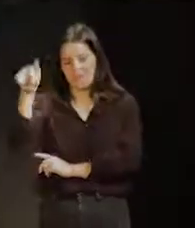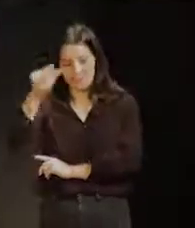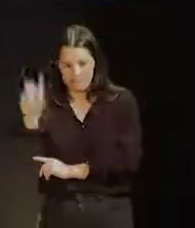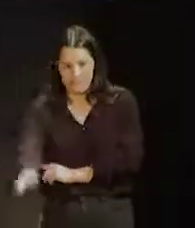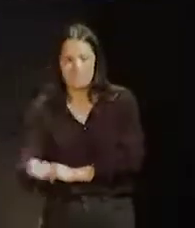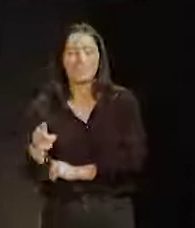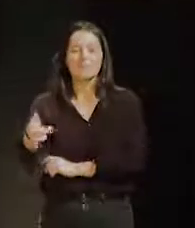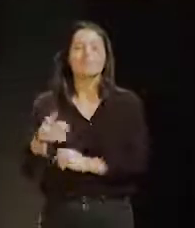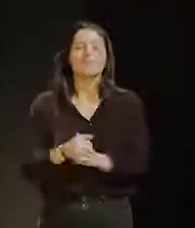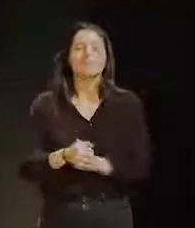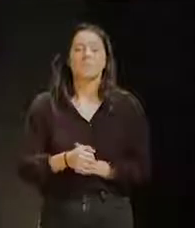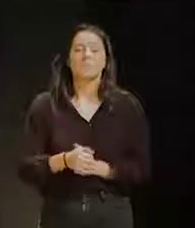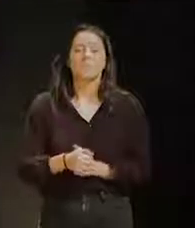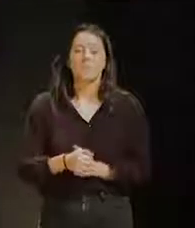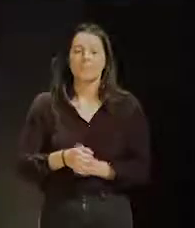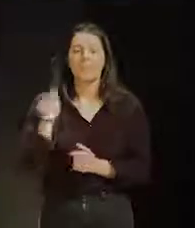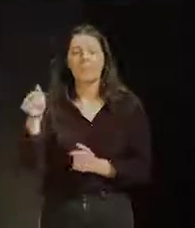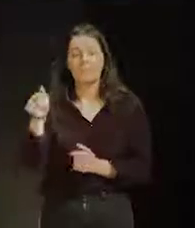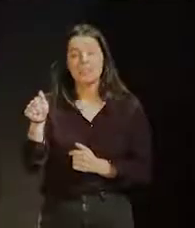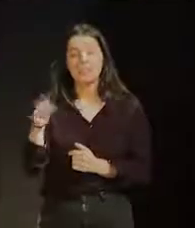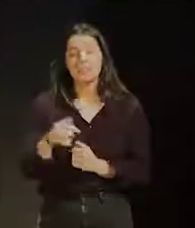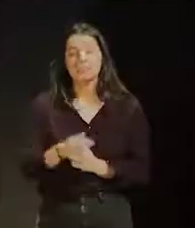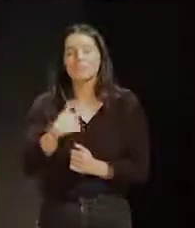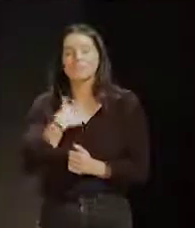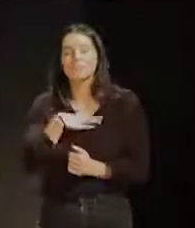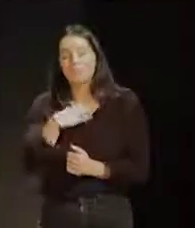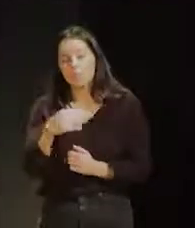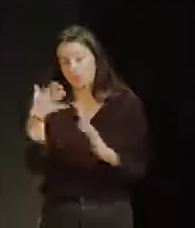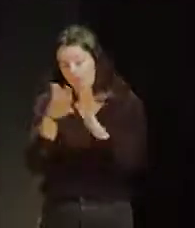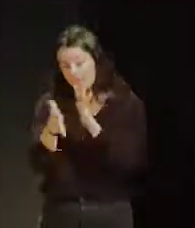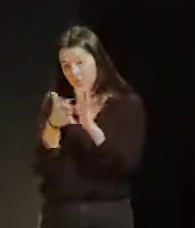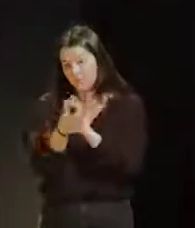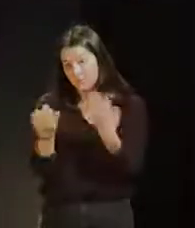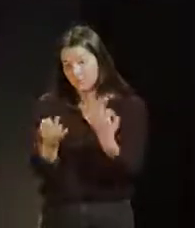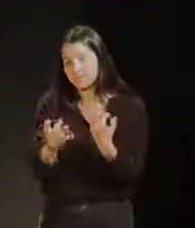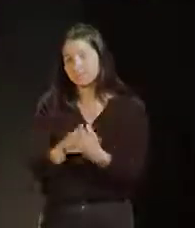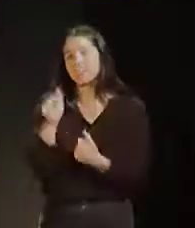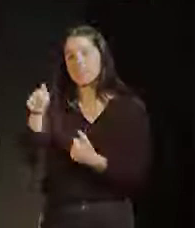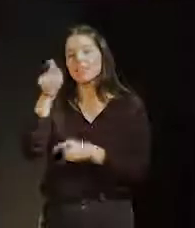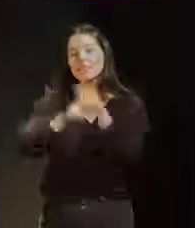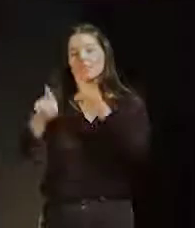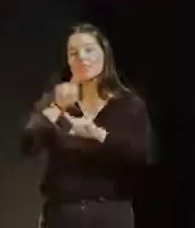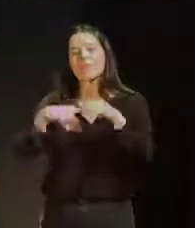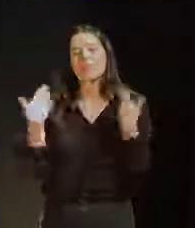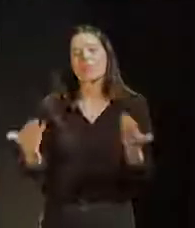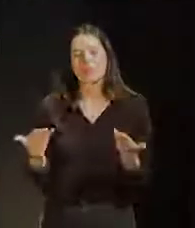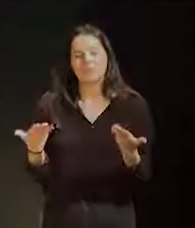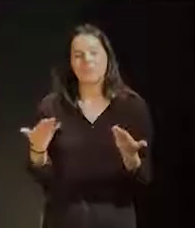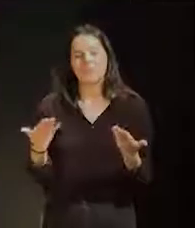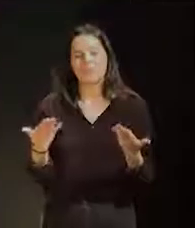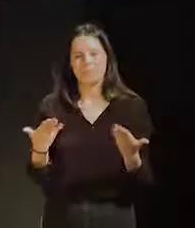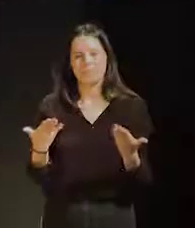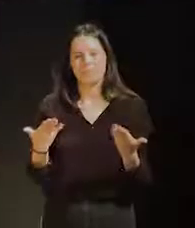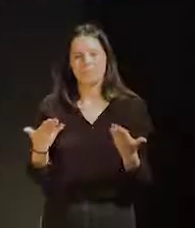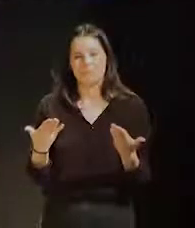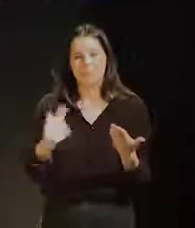similar. Por la Italia, yo puedo dirte que el problema es que para